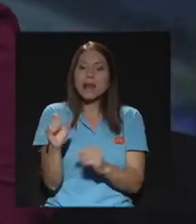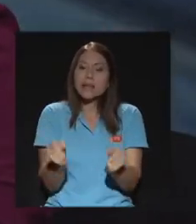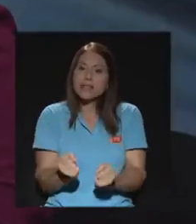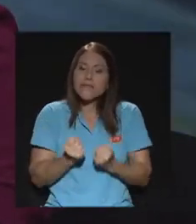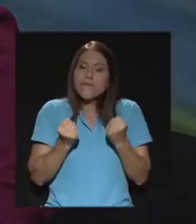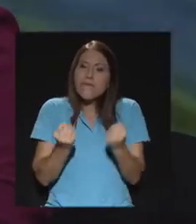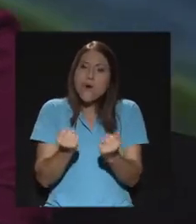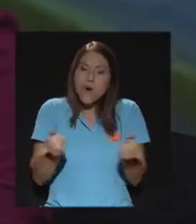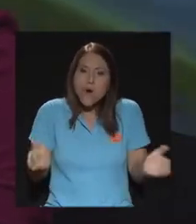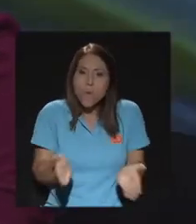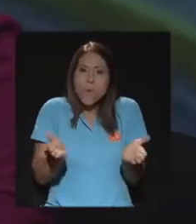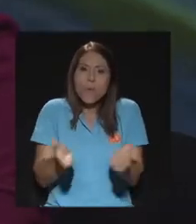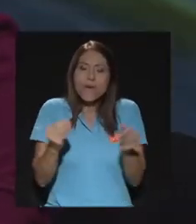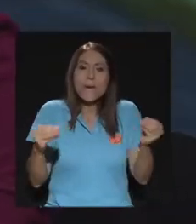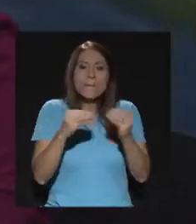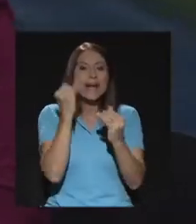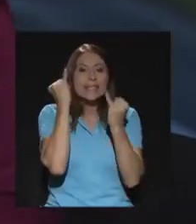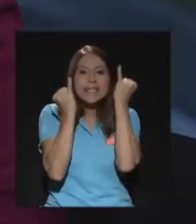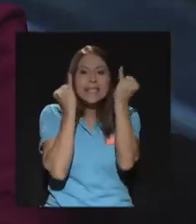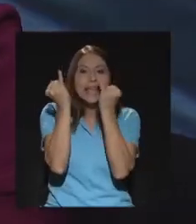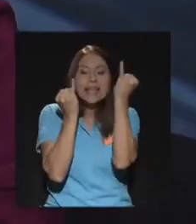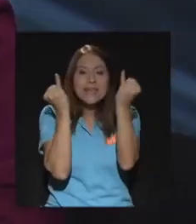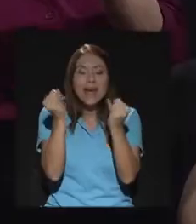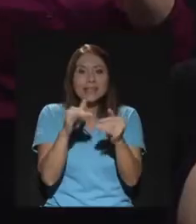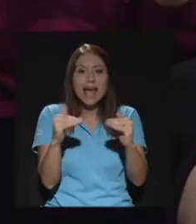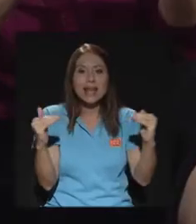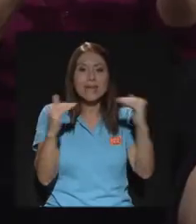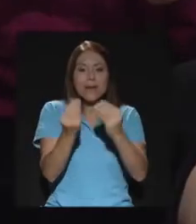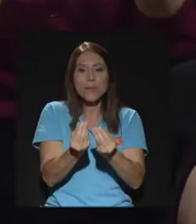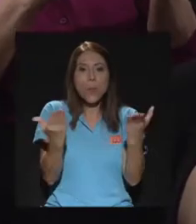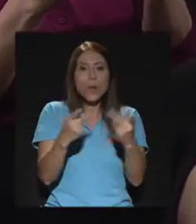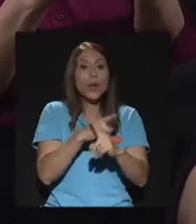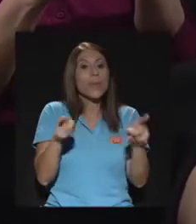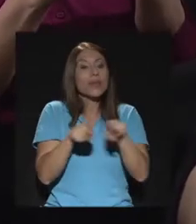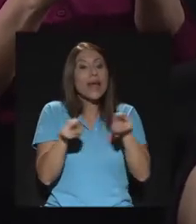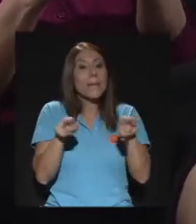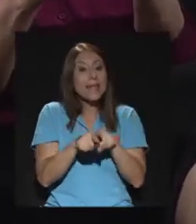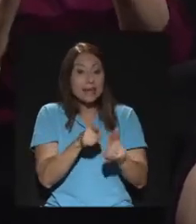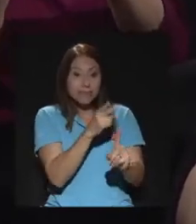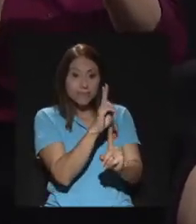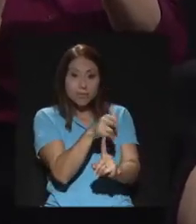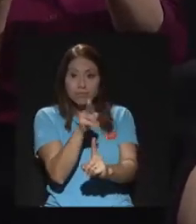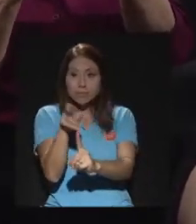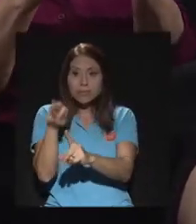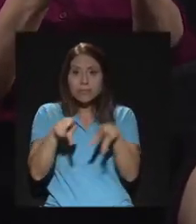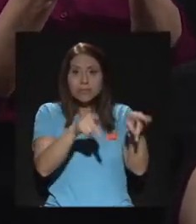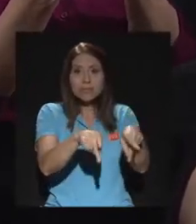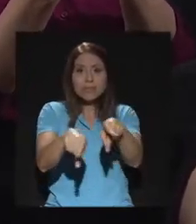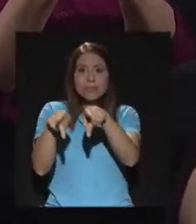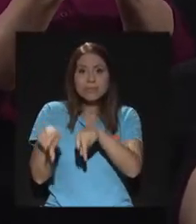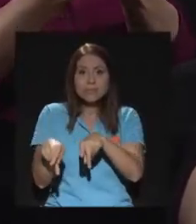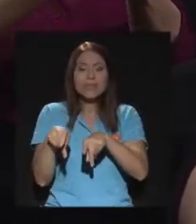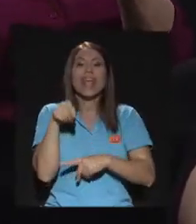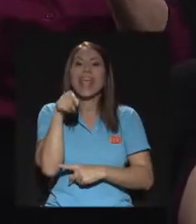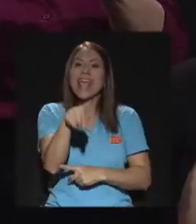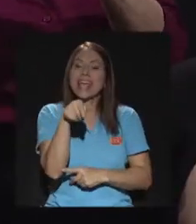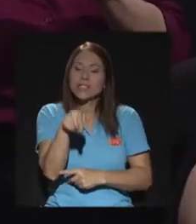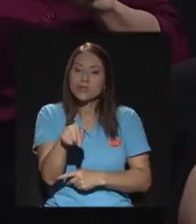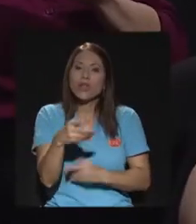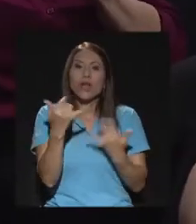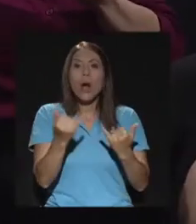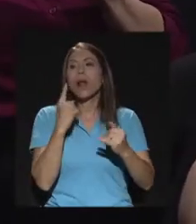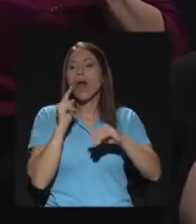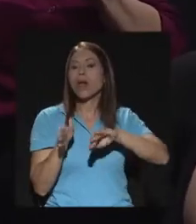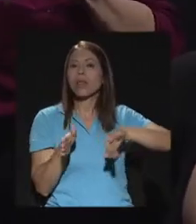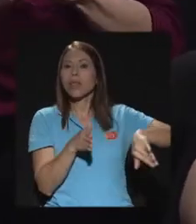se promuevan más iniciativas de carácter público, pero también iniciativas ciudadanas. A mí me parece que eso es lo que se está dejando de